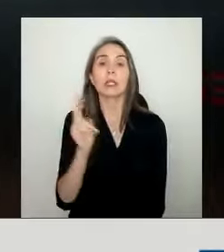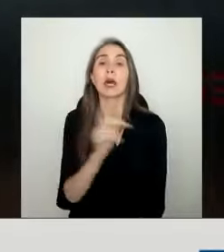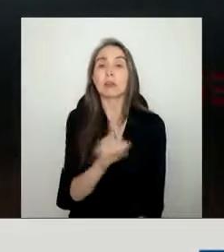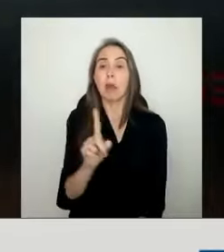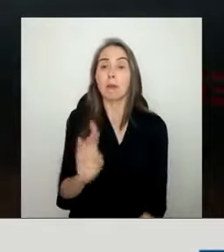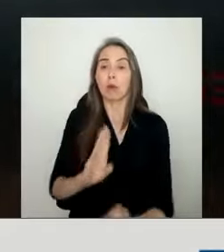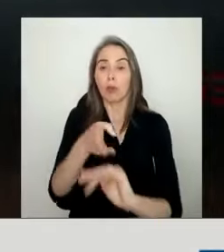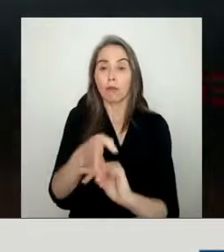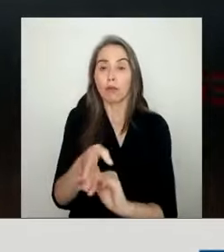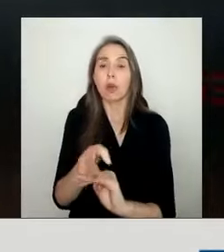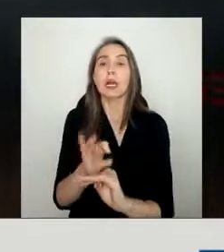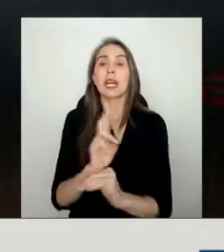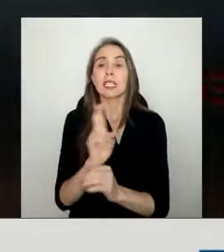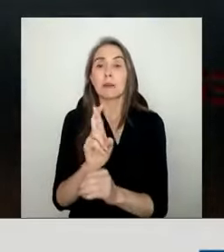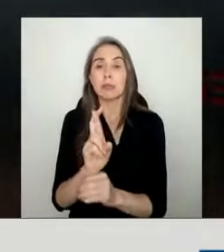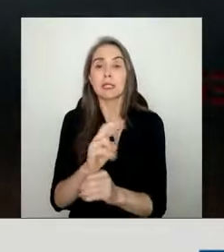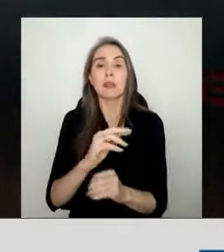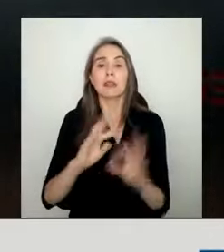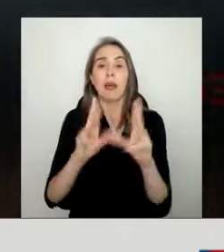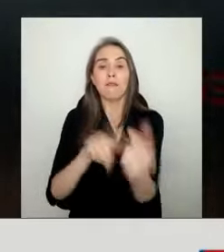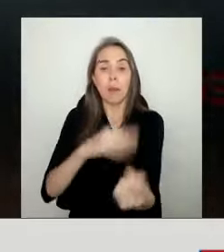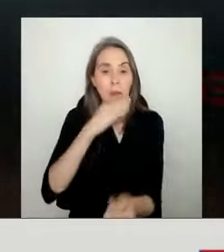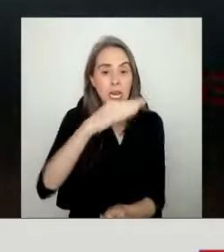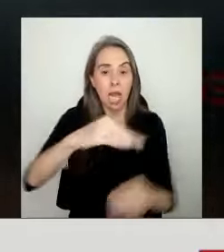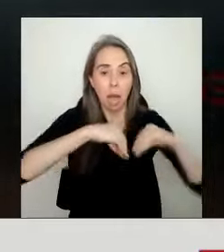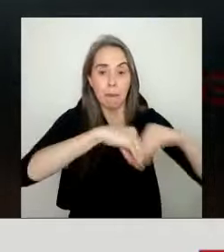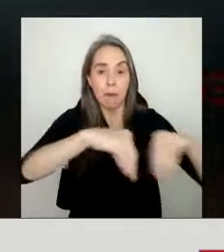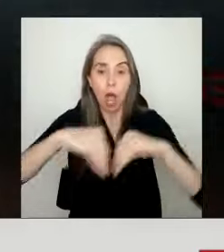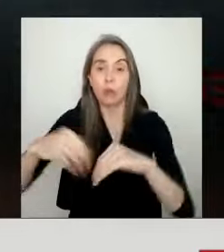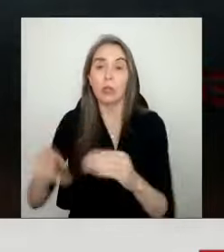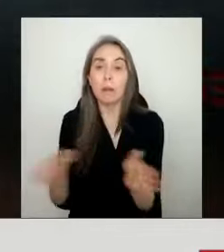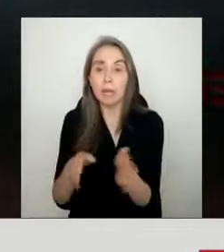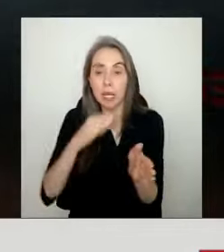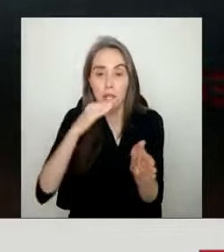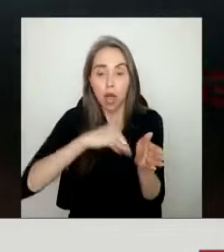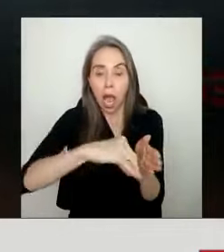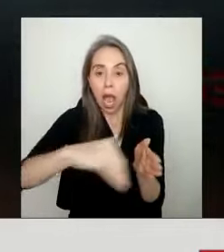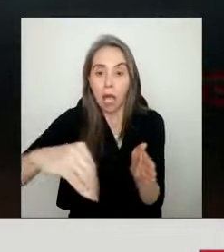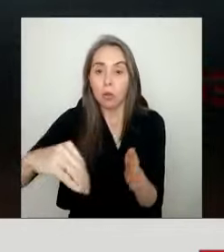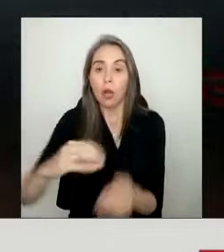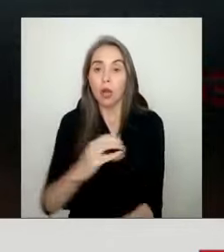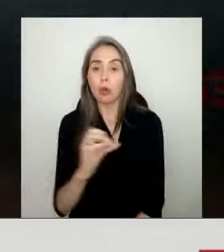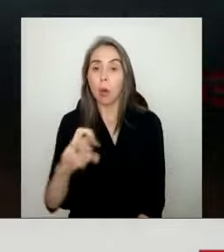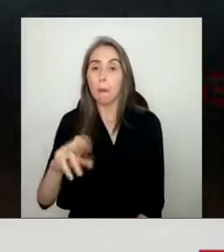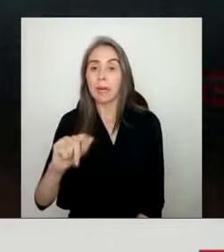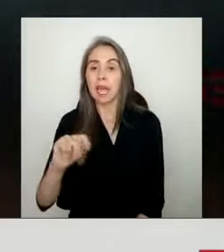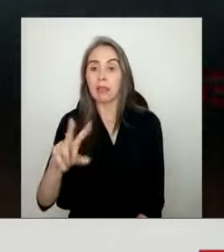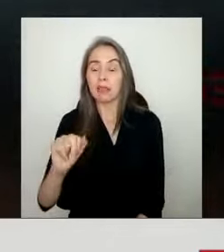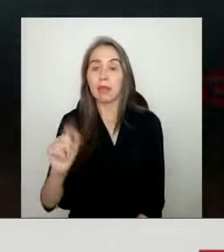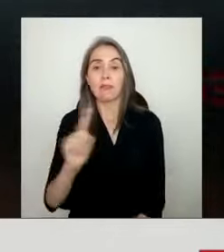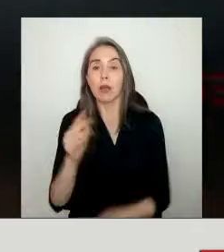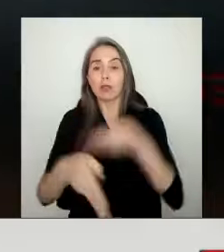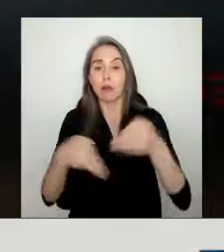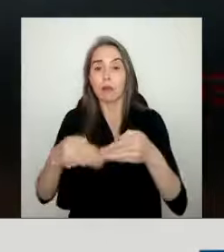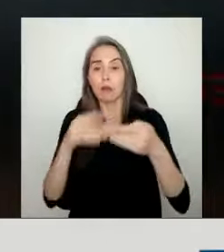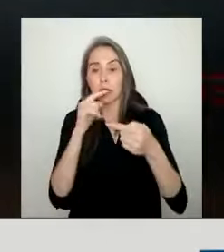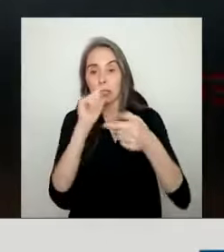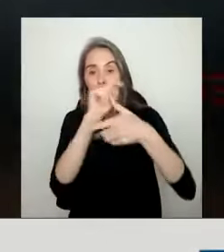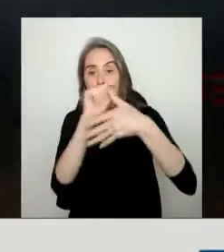agricultura familiar campesina de los pequeños agricultores ni las cooperativas y así por señalar alguna de las